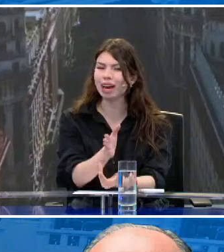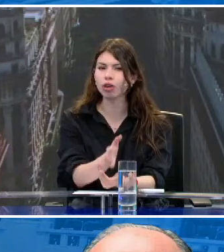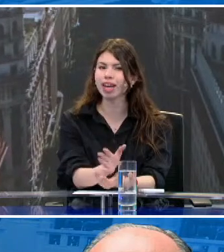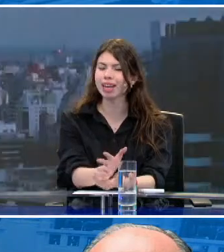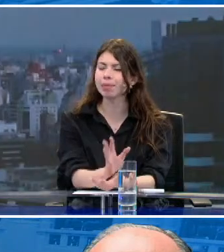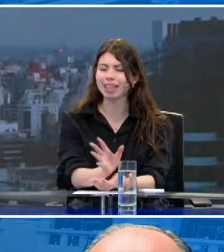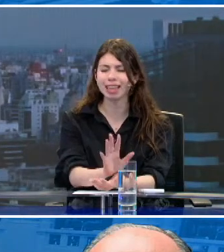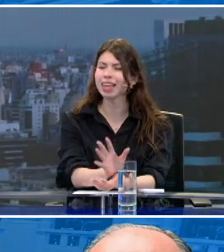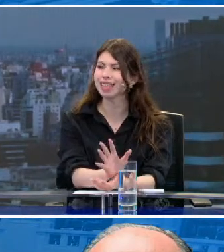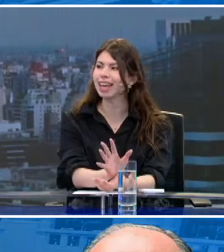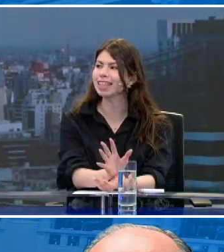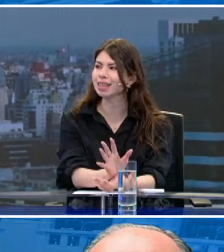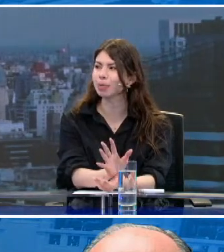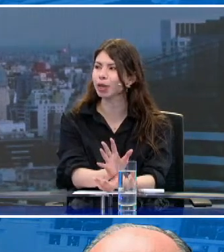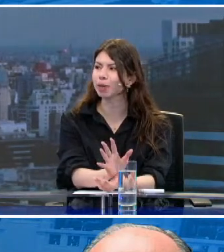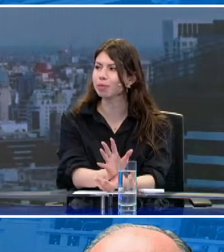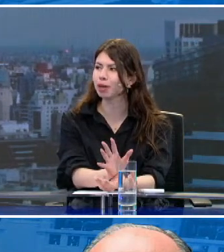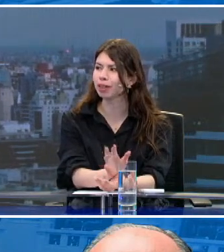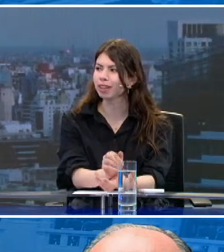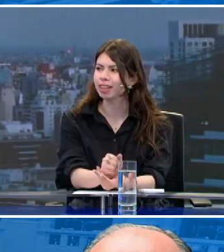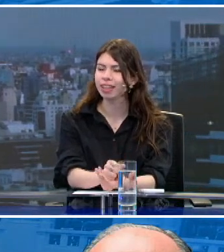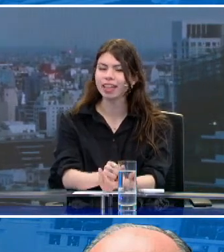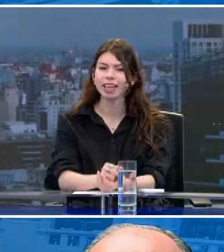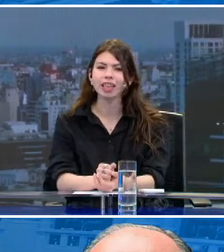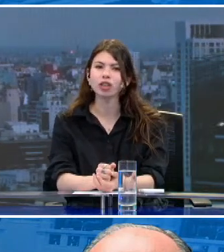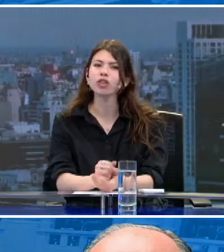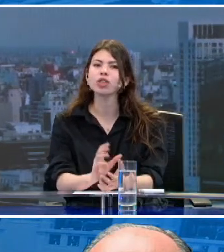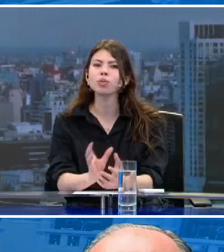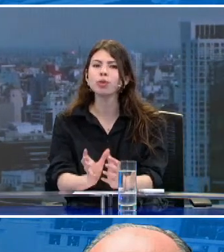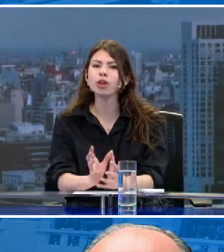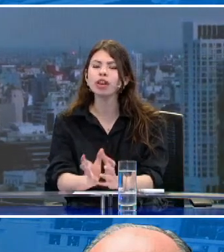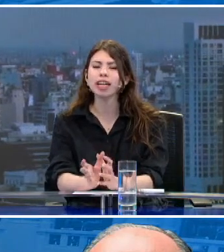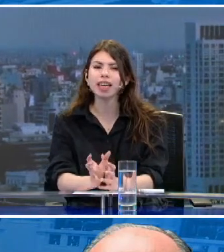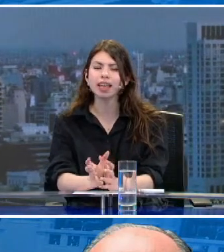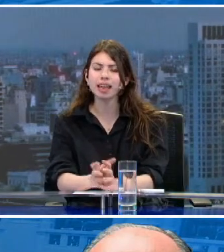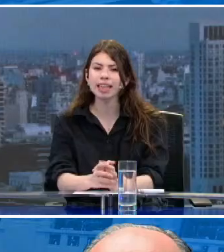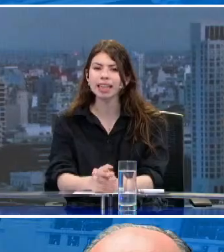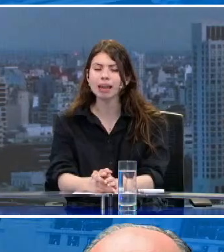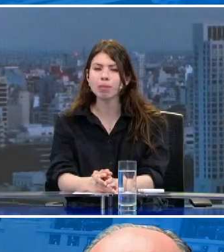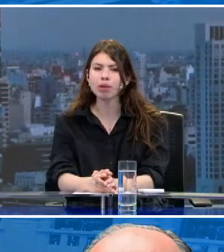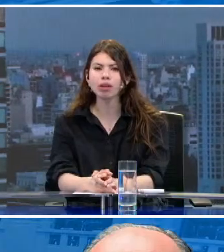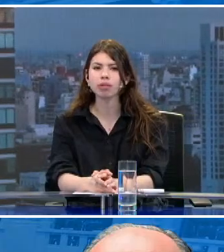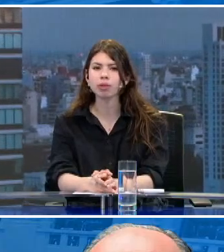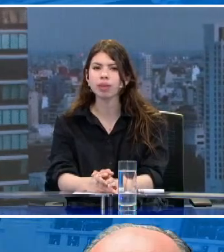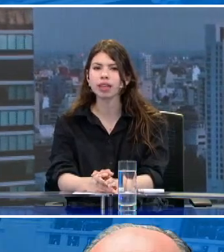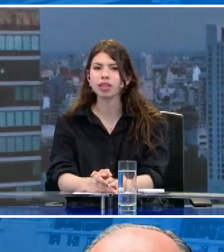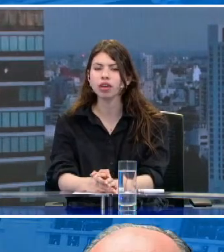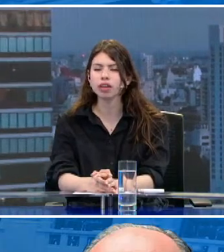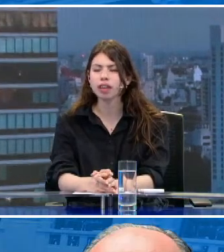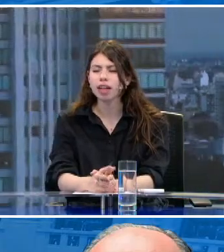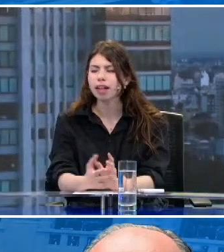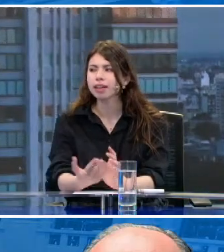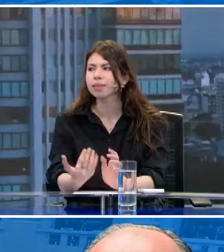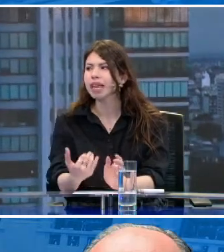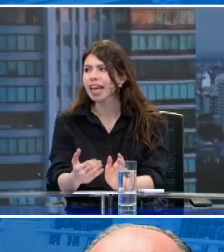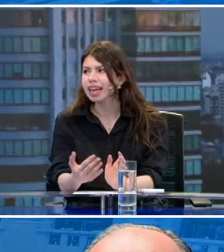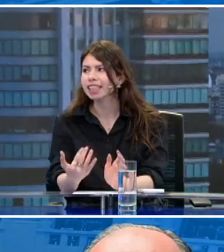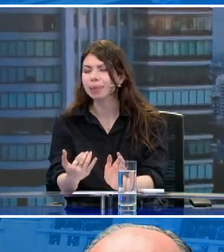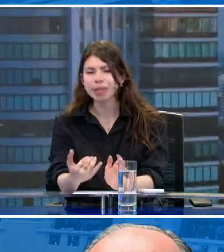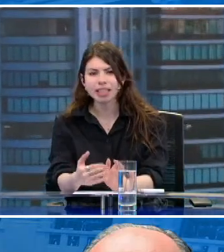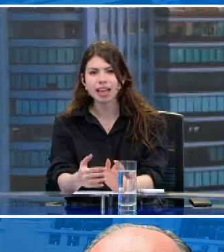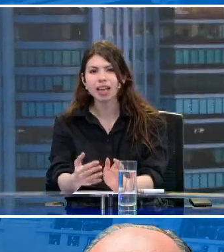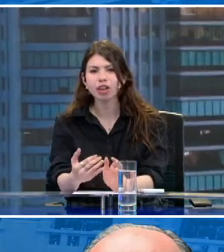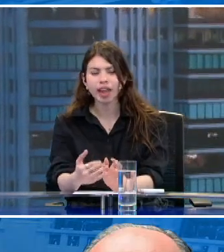a la hora que él pretendía ya irse, por ejemplo. Claro. Entonces, un poco que el tiempo del informe de gestión viene